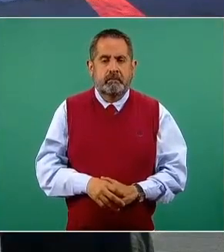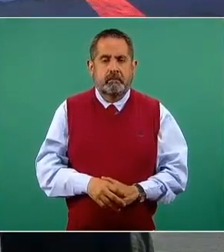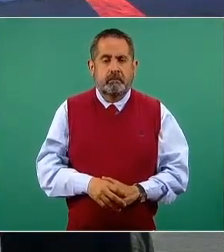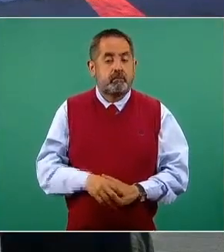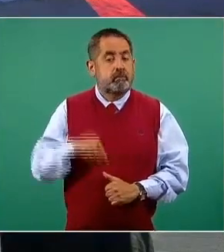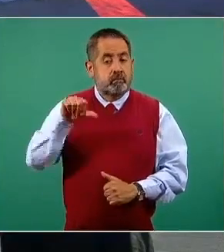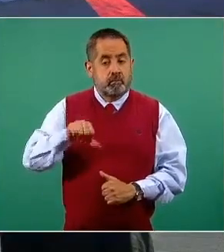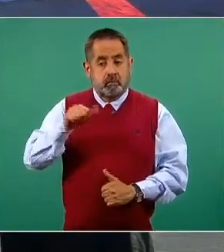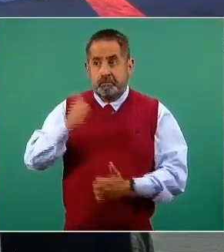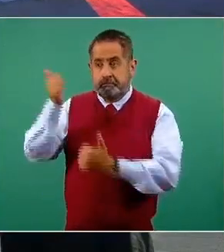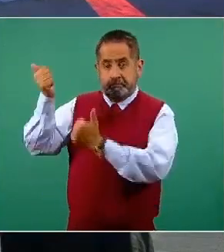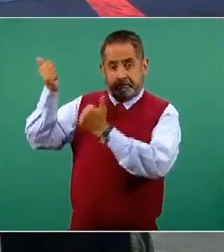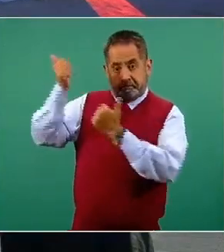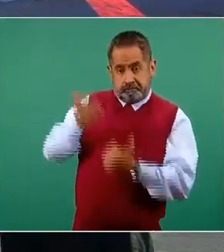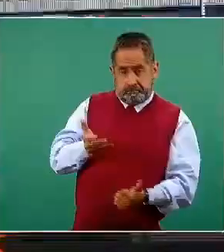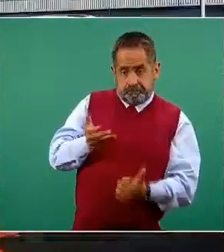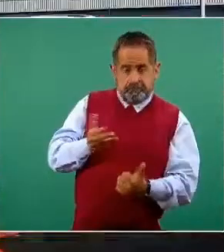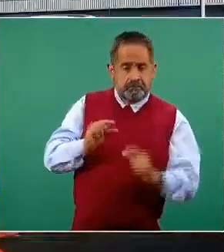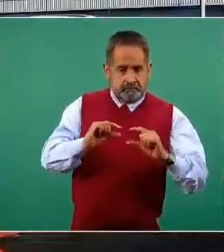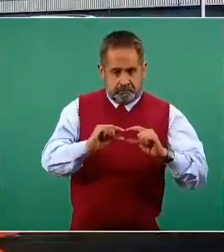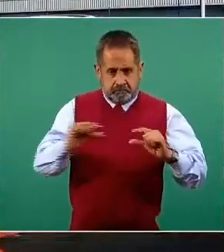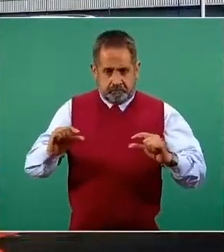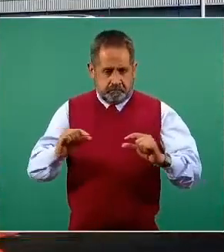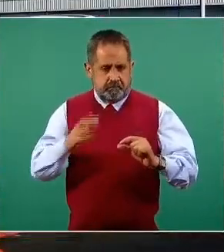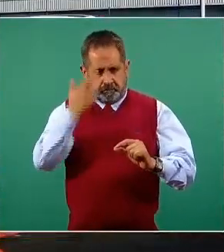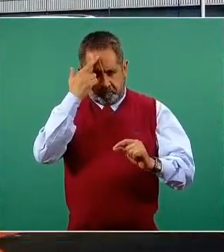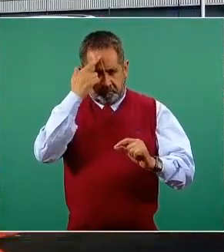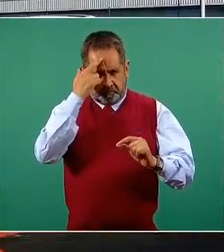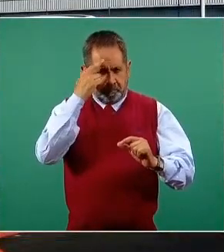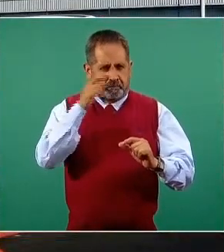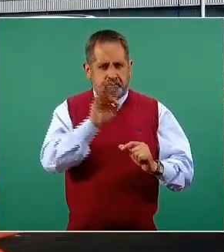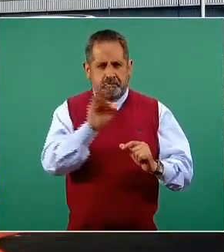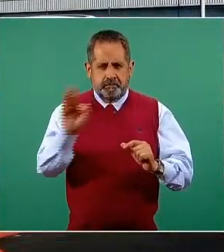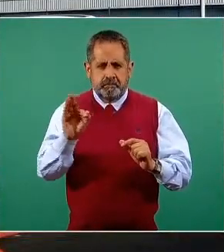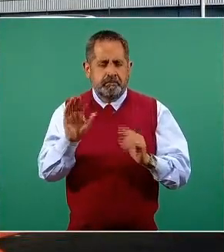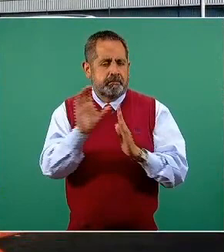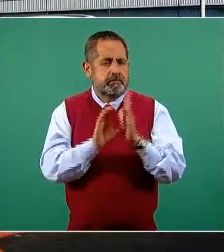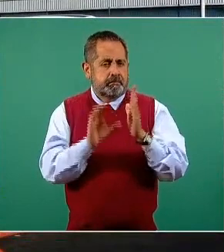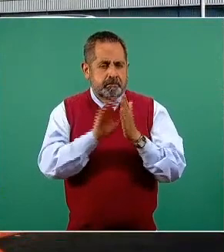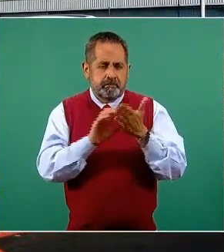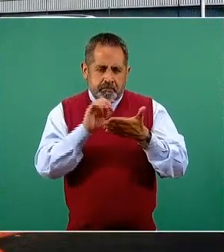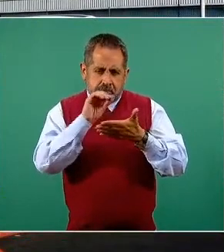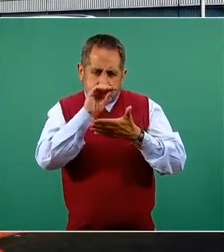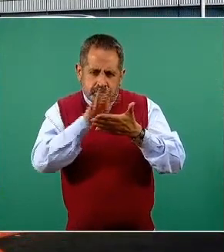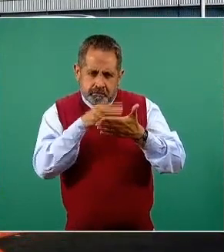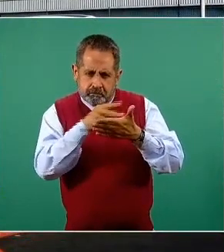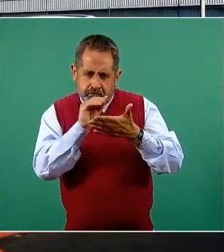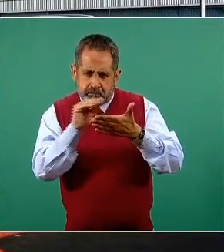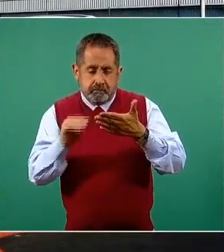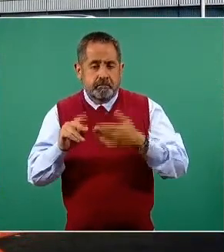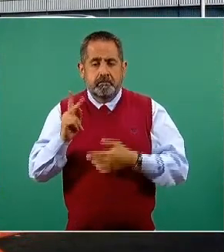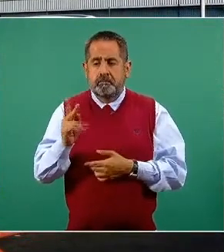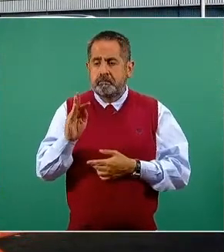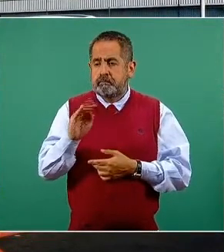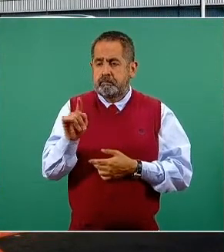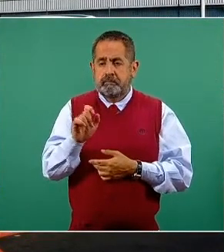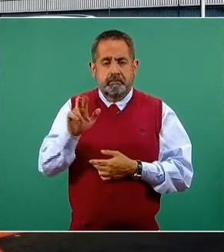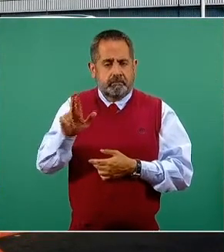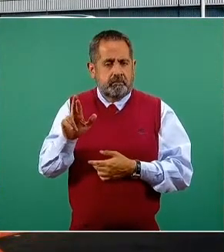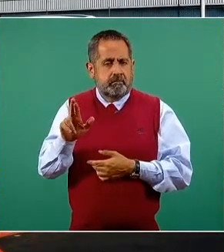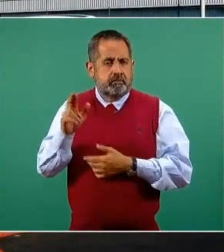Hoy recibimos dosis de vacunas de acuerdo al calendario que hemos estado comentando desde el inicio de la semana. Vacuna Pfizer-BioNTech,